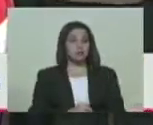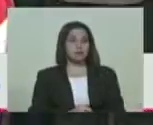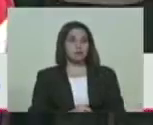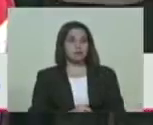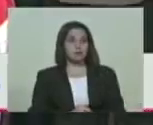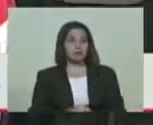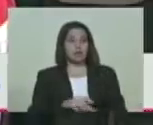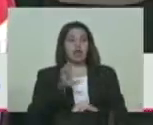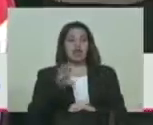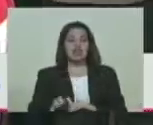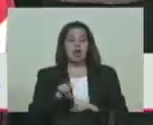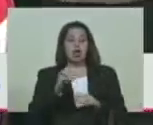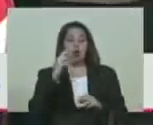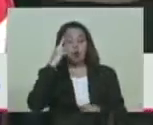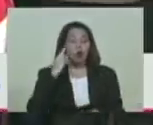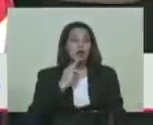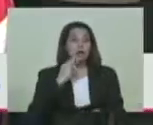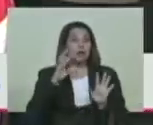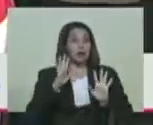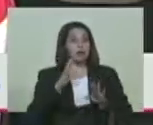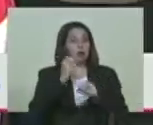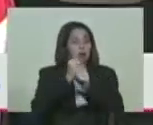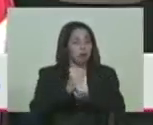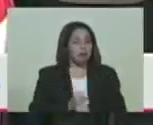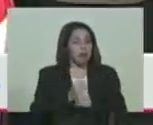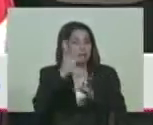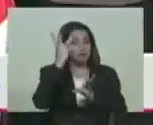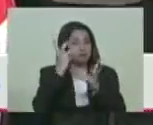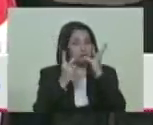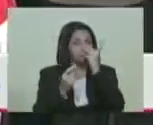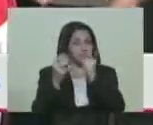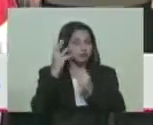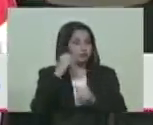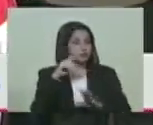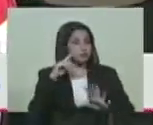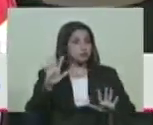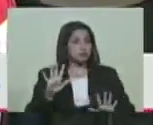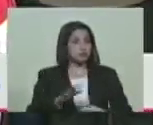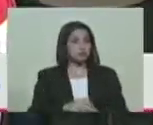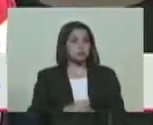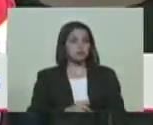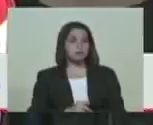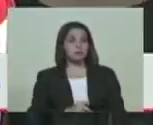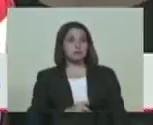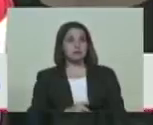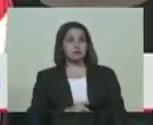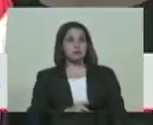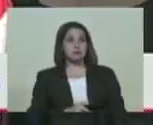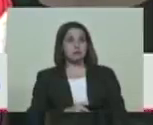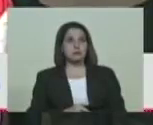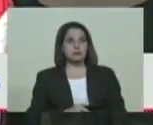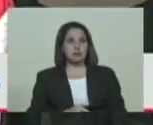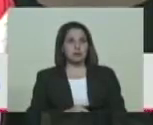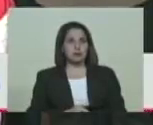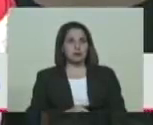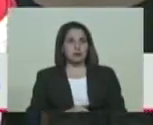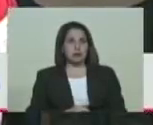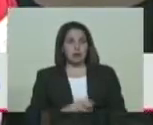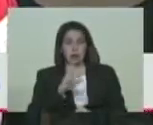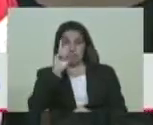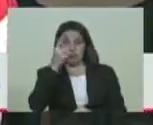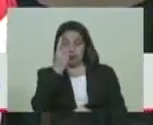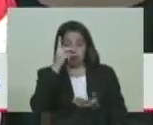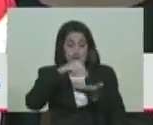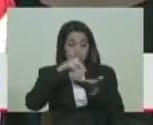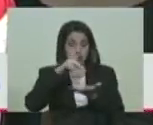que es el Estado Bolívar. ¿Qué es esto que estoy diciendo? Fíjense ustedes, en la primera elección que participamos